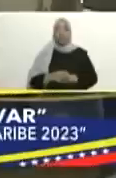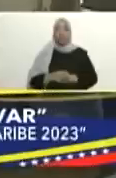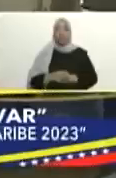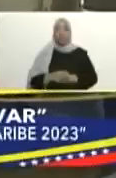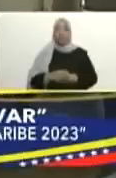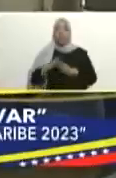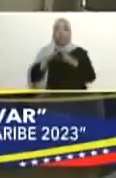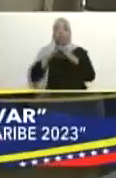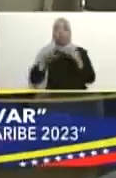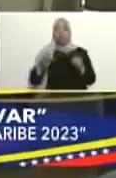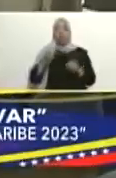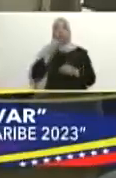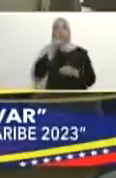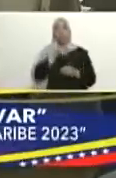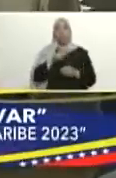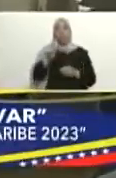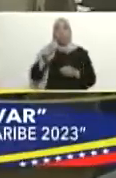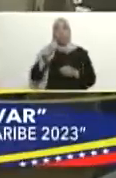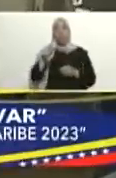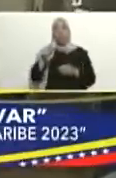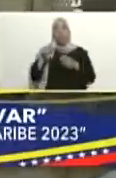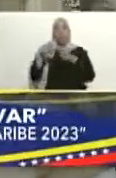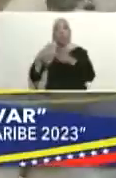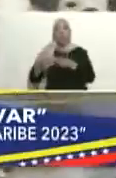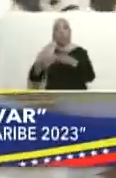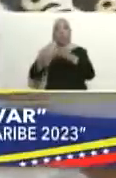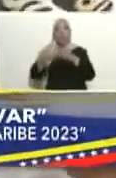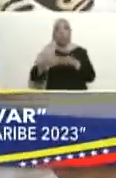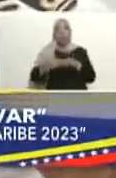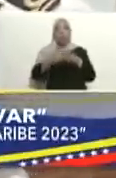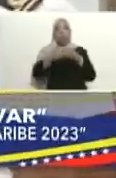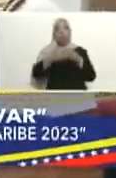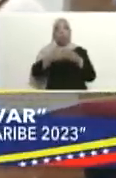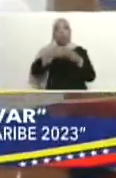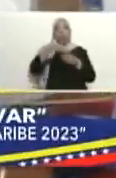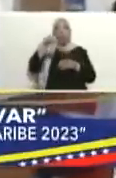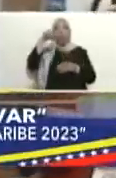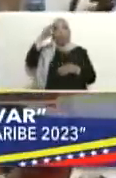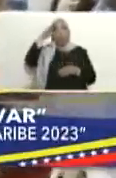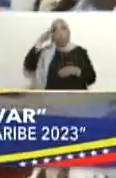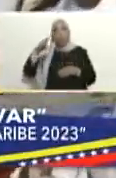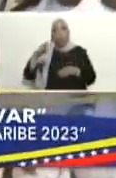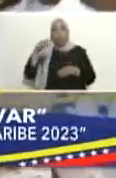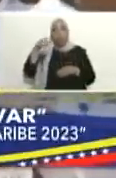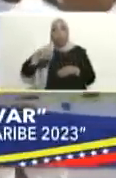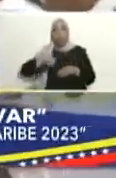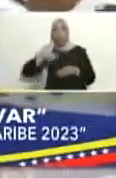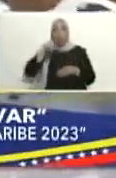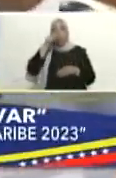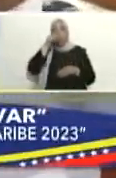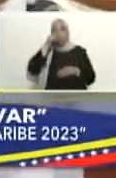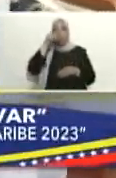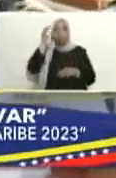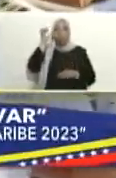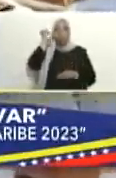soldados y soldadas, marinos y marinas, aquí hemos estado